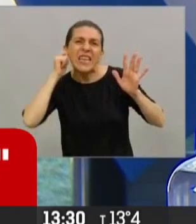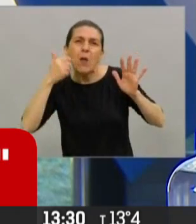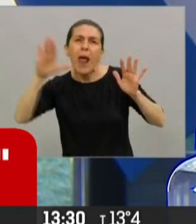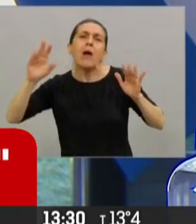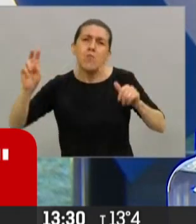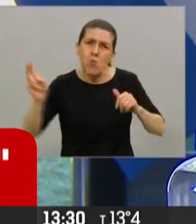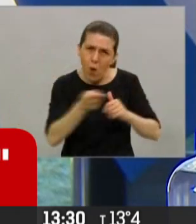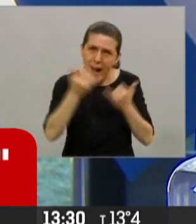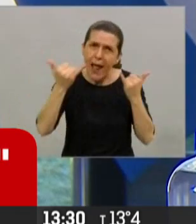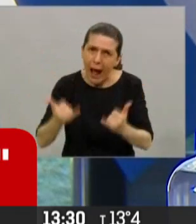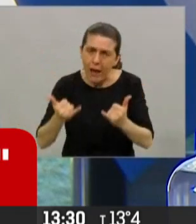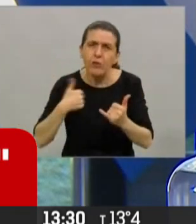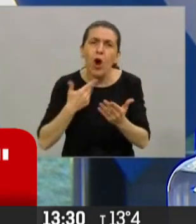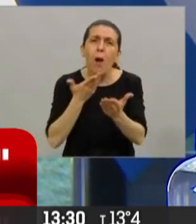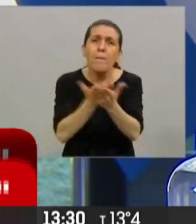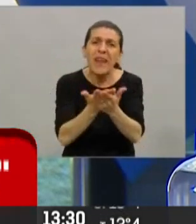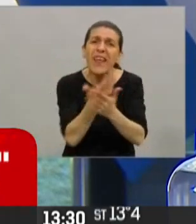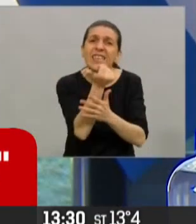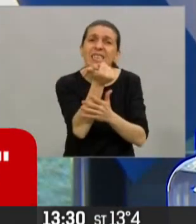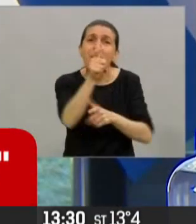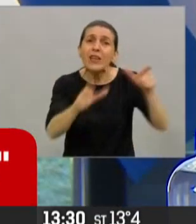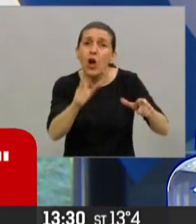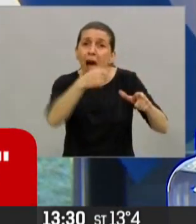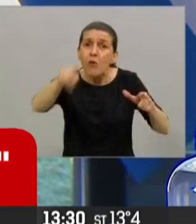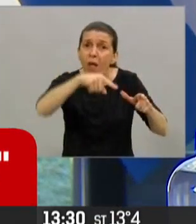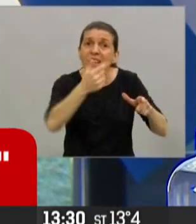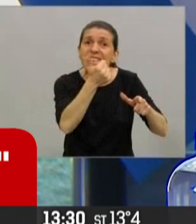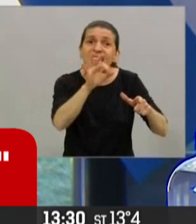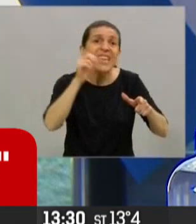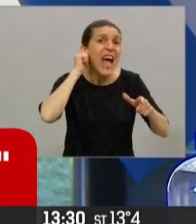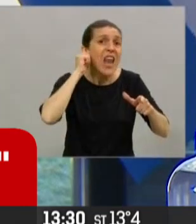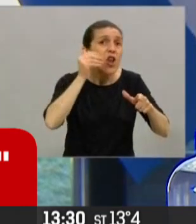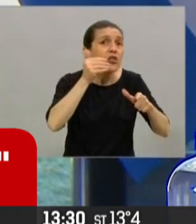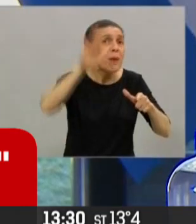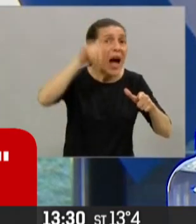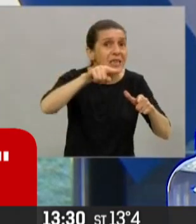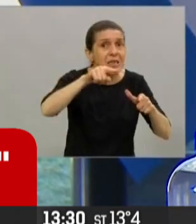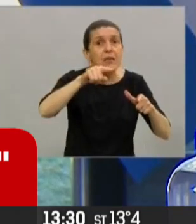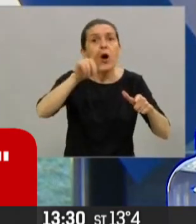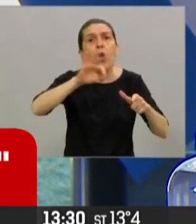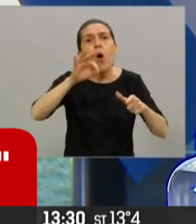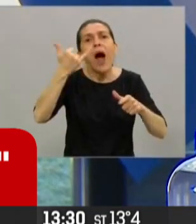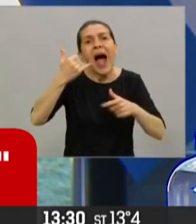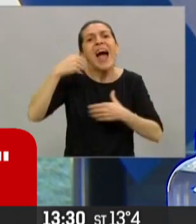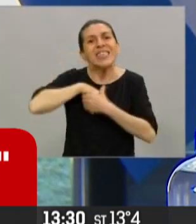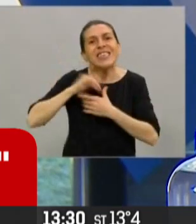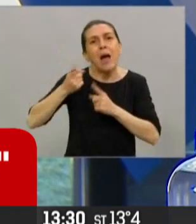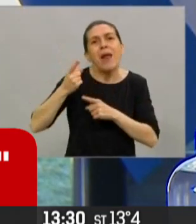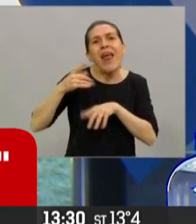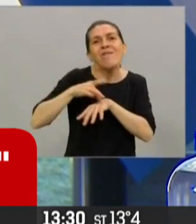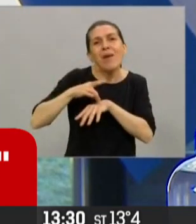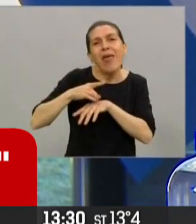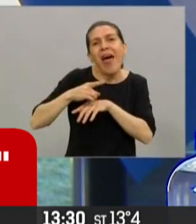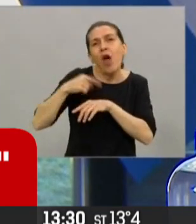que todo aquel de más de 60 años y todo aquel que tenga enfermedades y enfermedades prevalentes